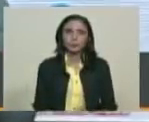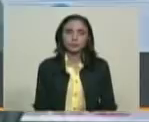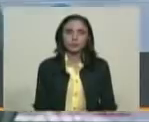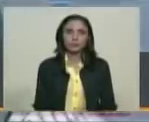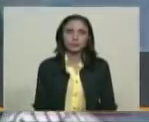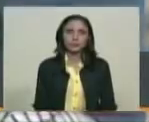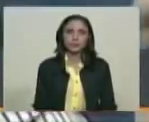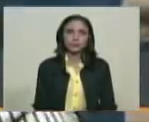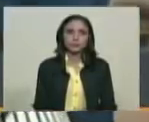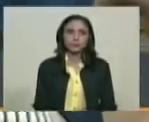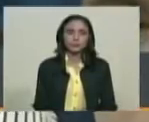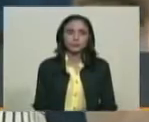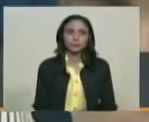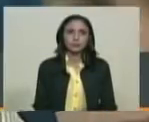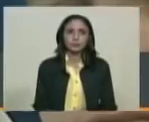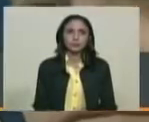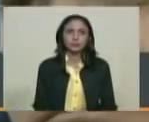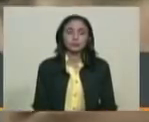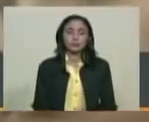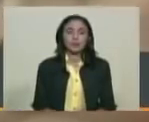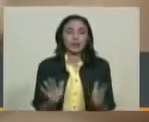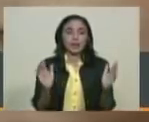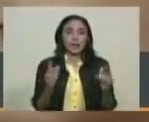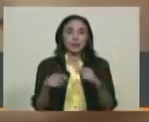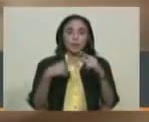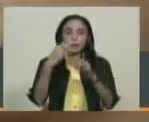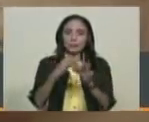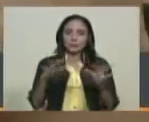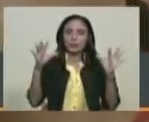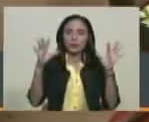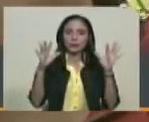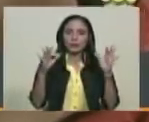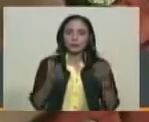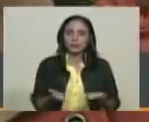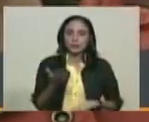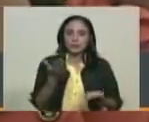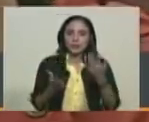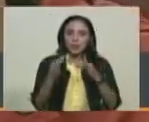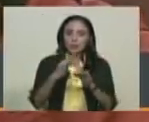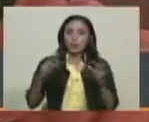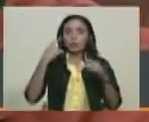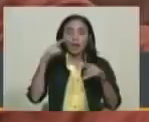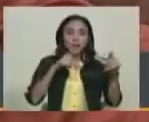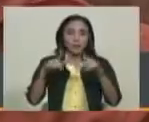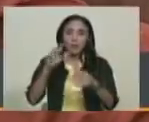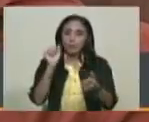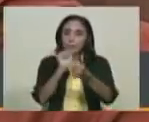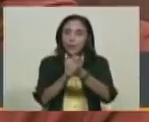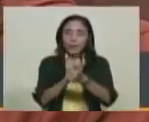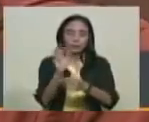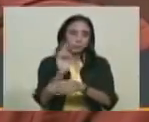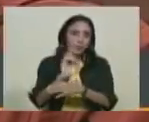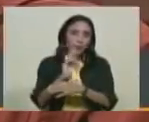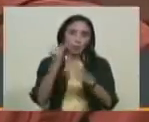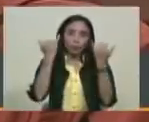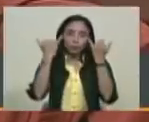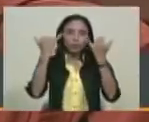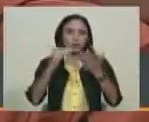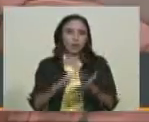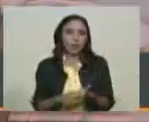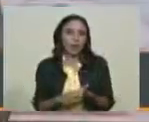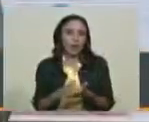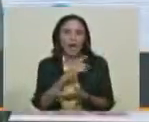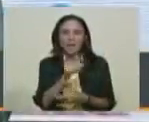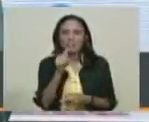Y luego, casi por resultados milagrosos también, capturamos a los autores